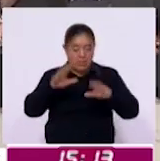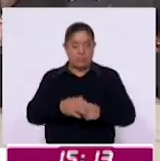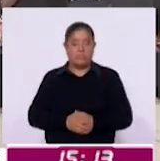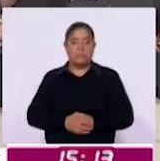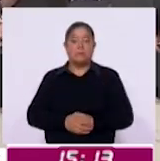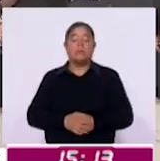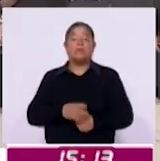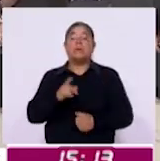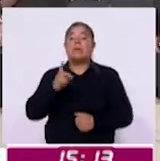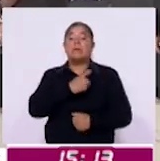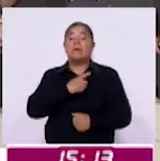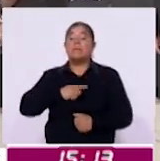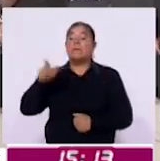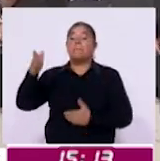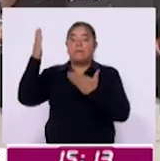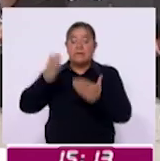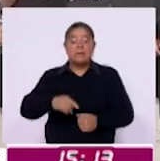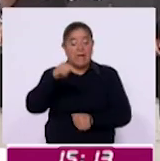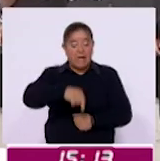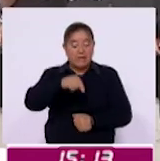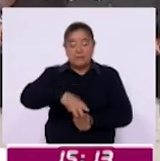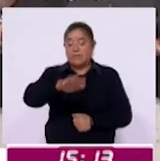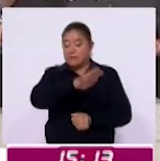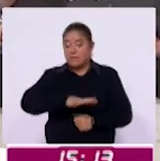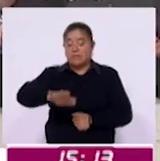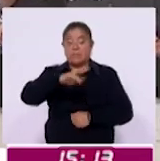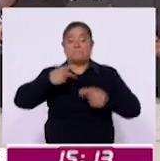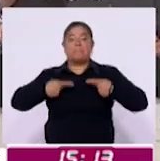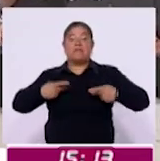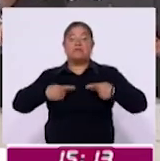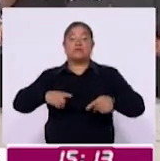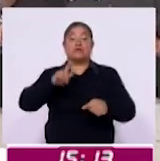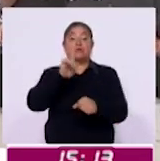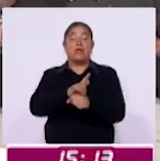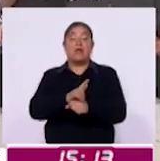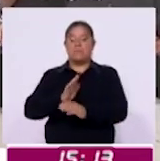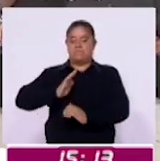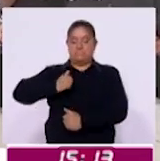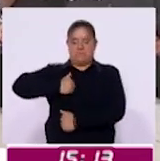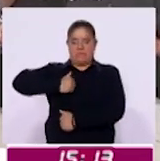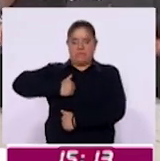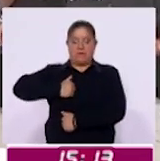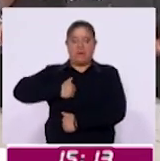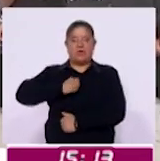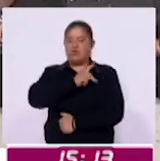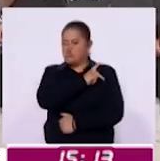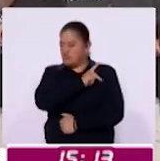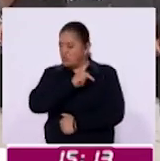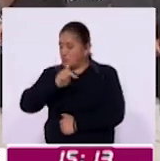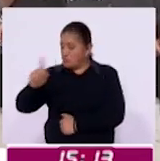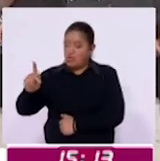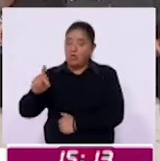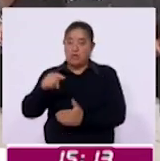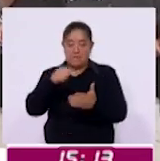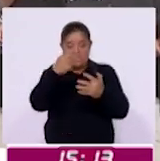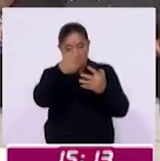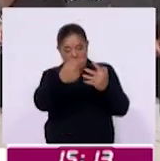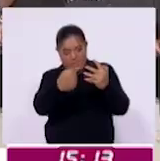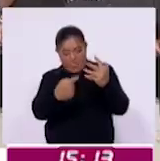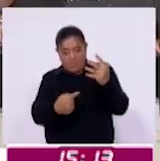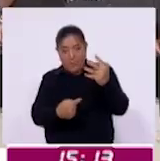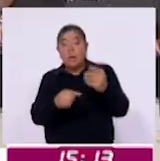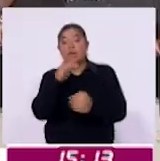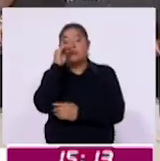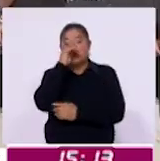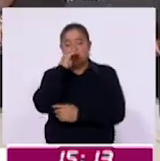presentar instalaciones militares con personal militar. Todo el proceso es totalmente gratuito. Nadie debe pedir nada.